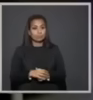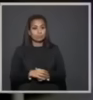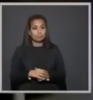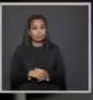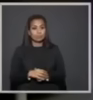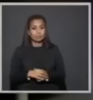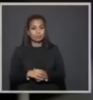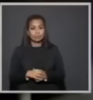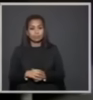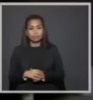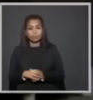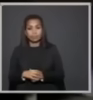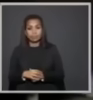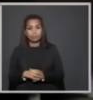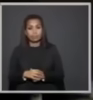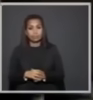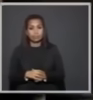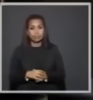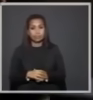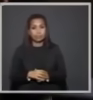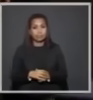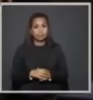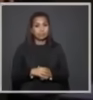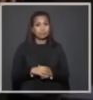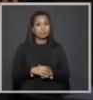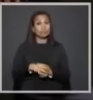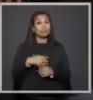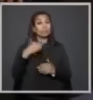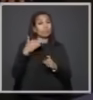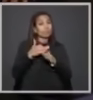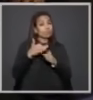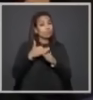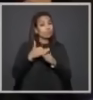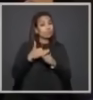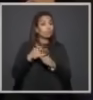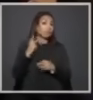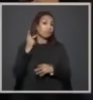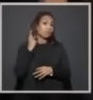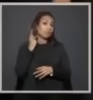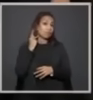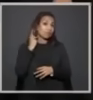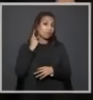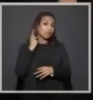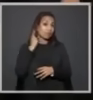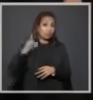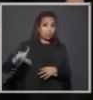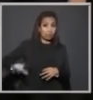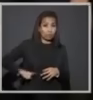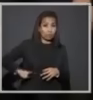funcionarios irresponsables lo único que les ha importado es hacer negocio.